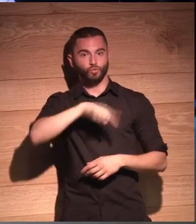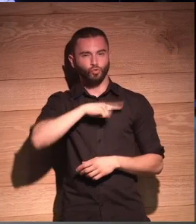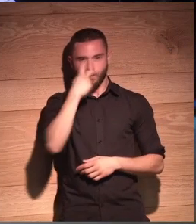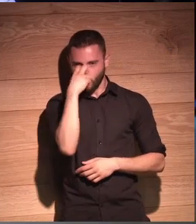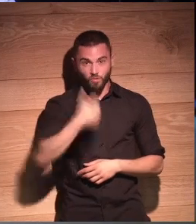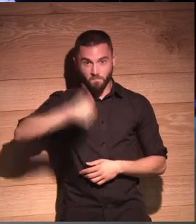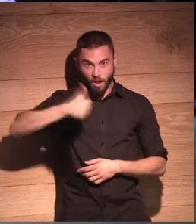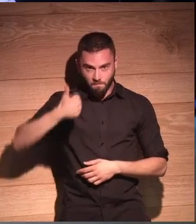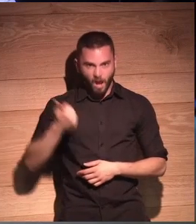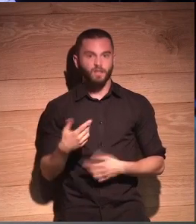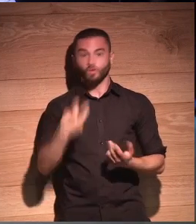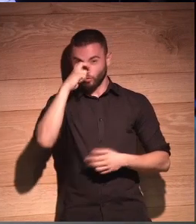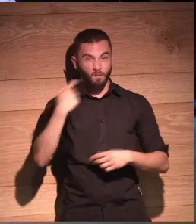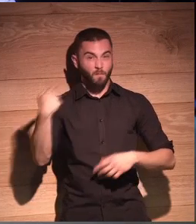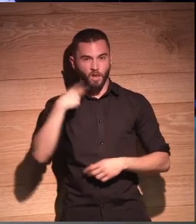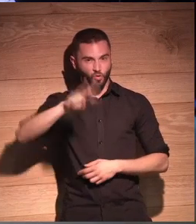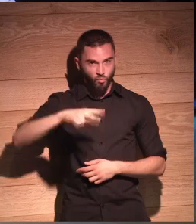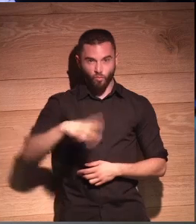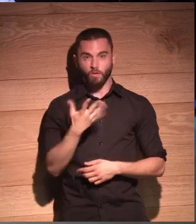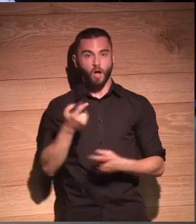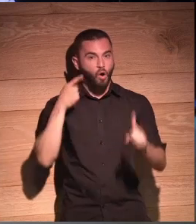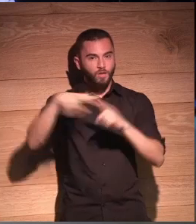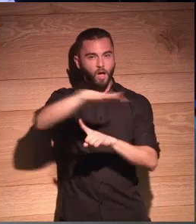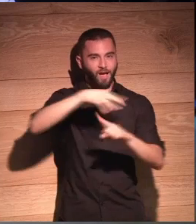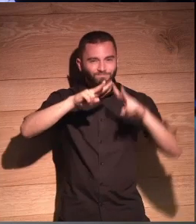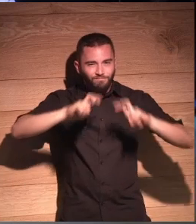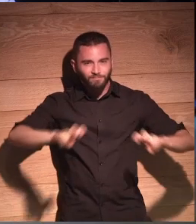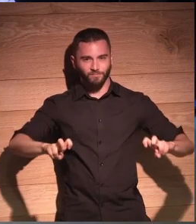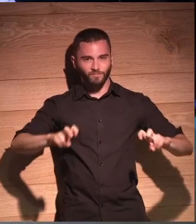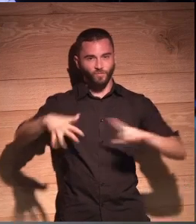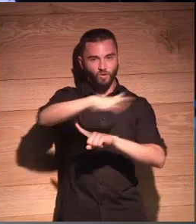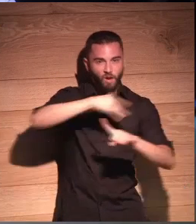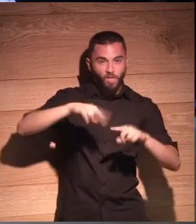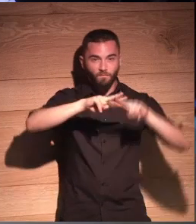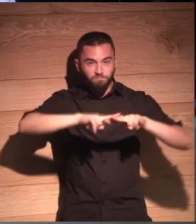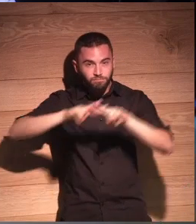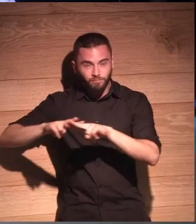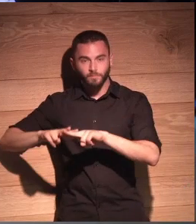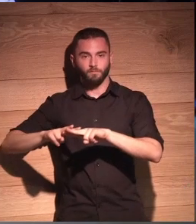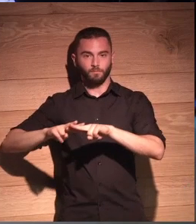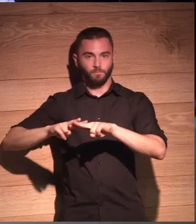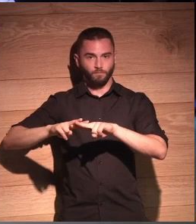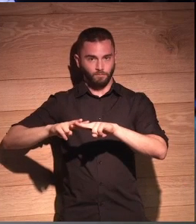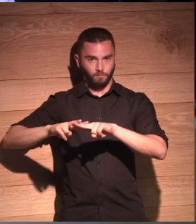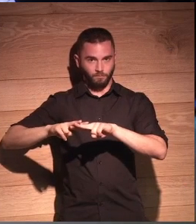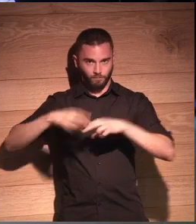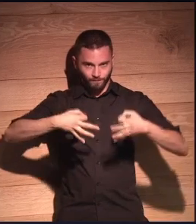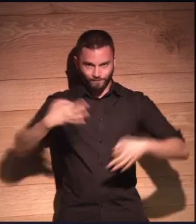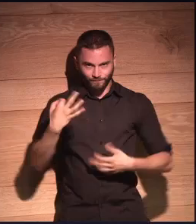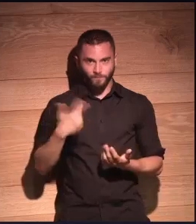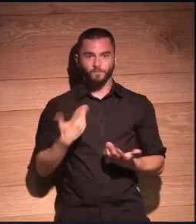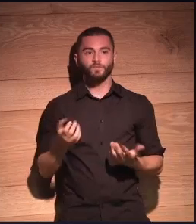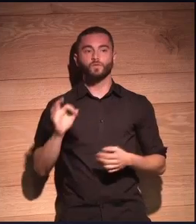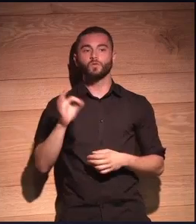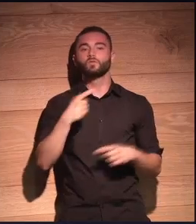curiosos, o sea, que no perdamos jamás la curiosidad de explorar el entorno que nos rodea o cómo se caen las